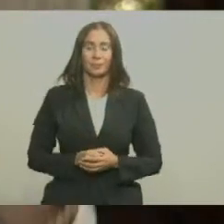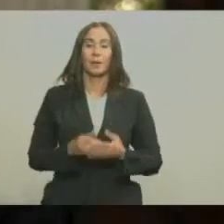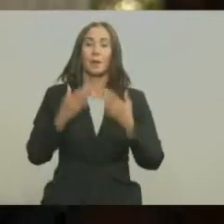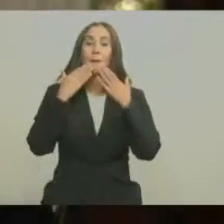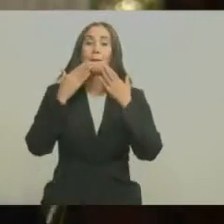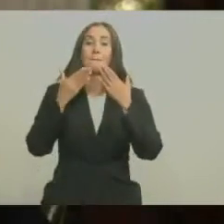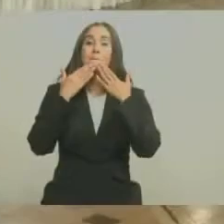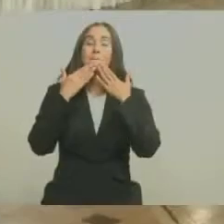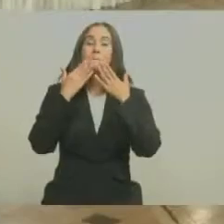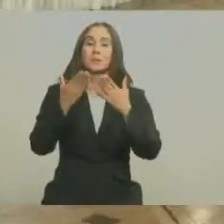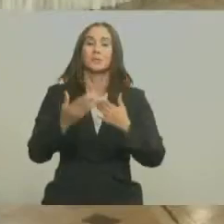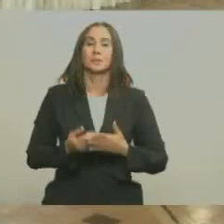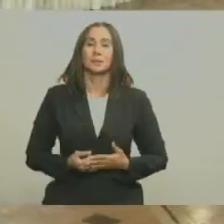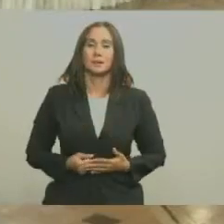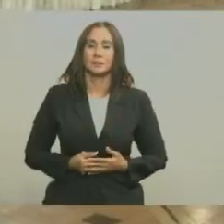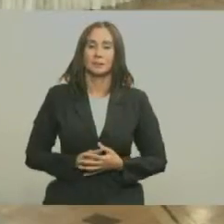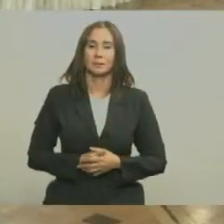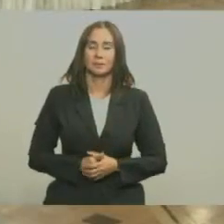Muchas gracias.